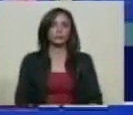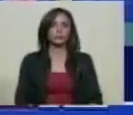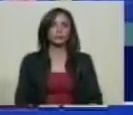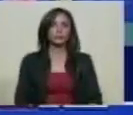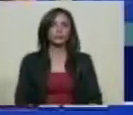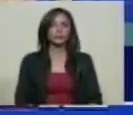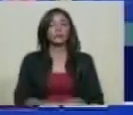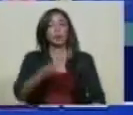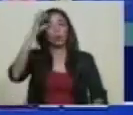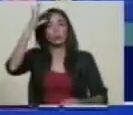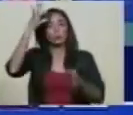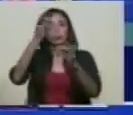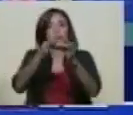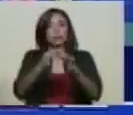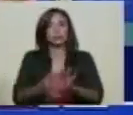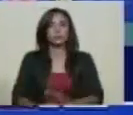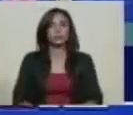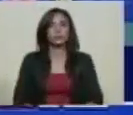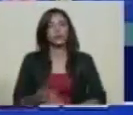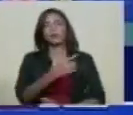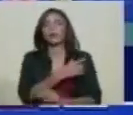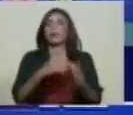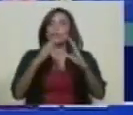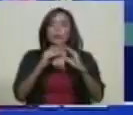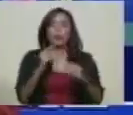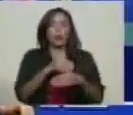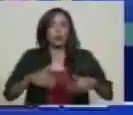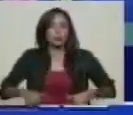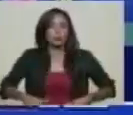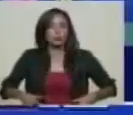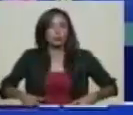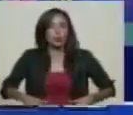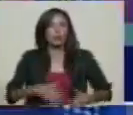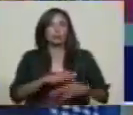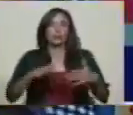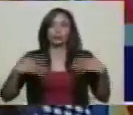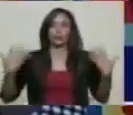con su fe, con su capacidad, con su alegría.